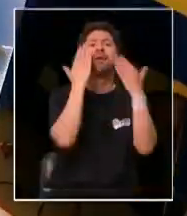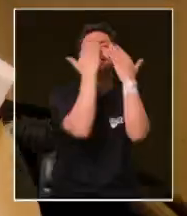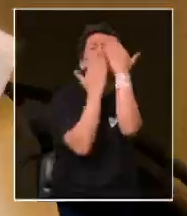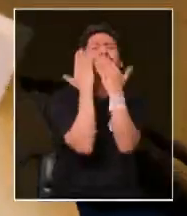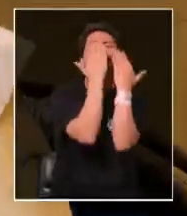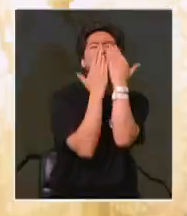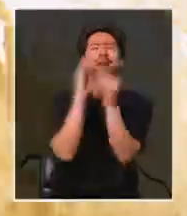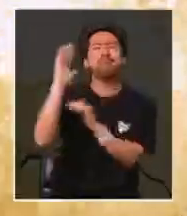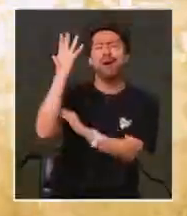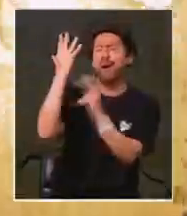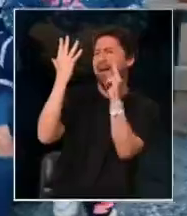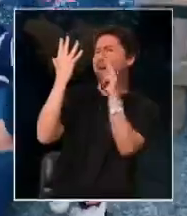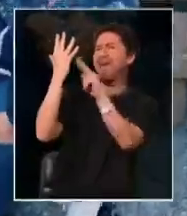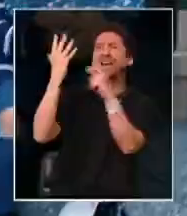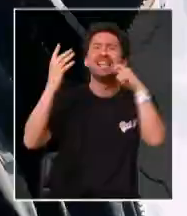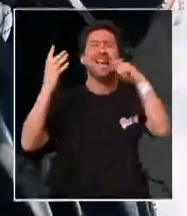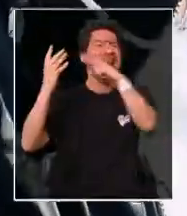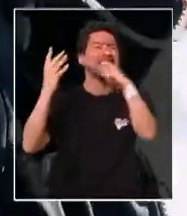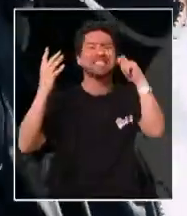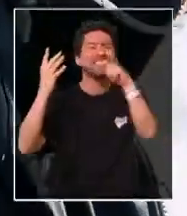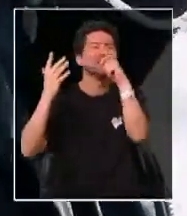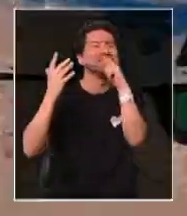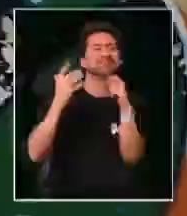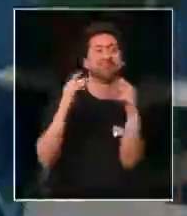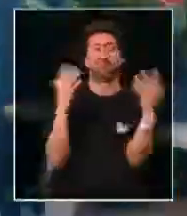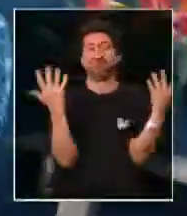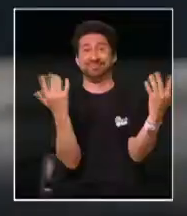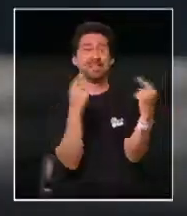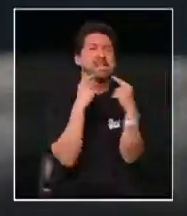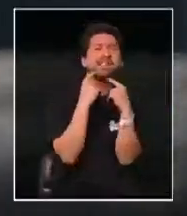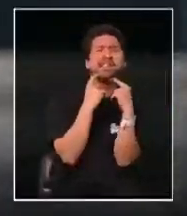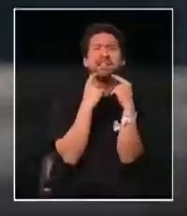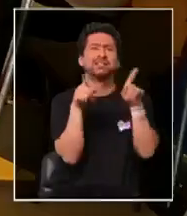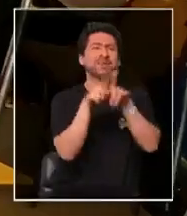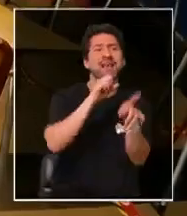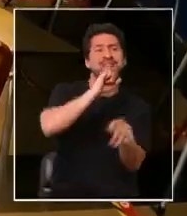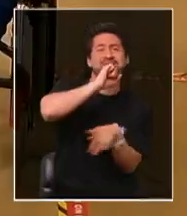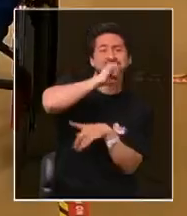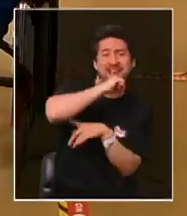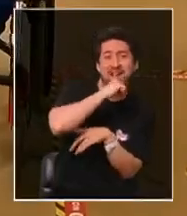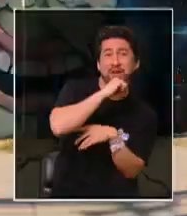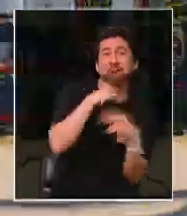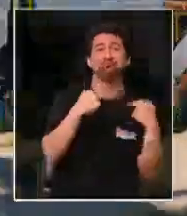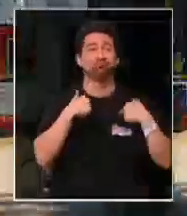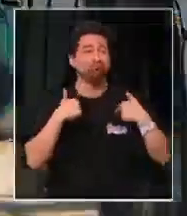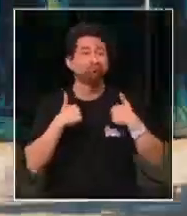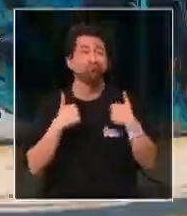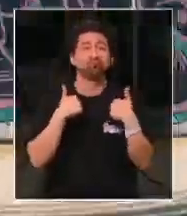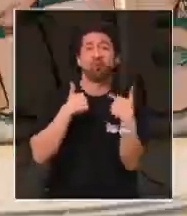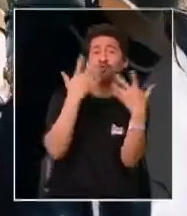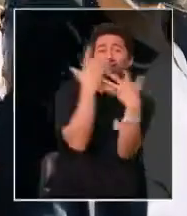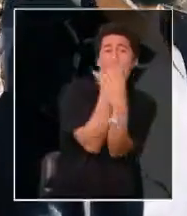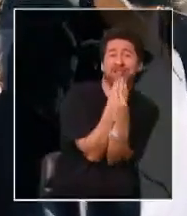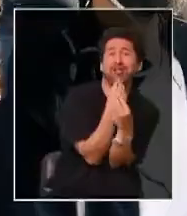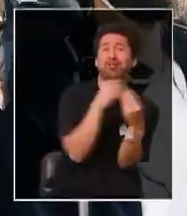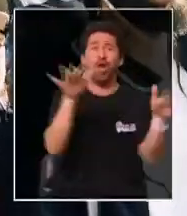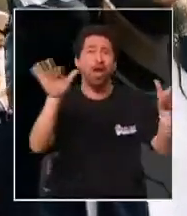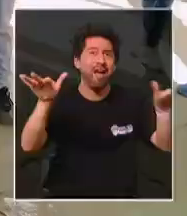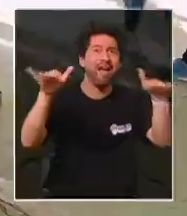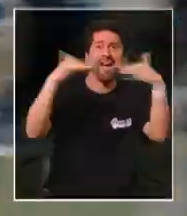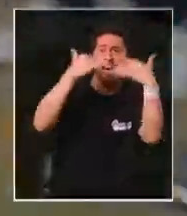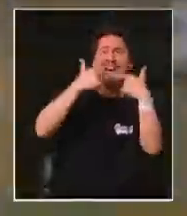me miro al espejo. Me cepillo los dientes haciendo muecas como un viejo. De nada me acomplejo, me veino parejo. Así quedó bonito y quedan